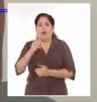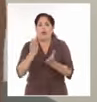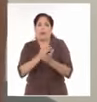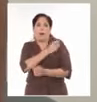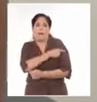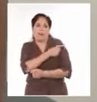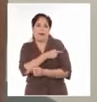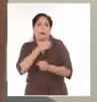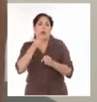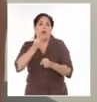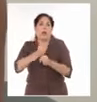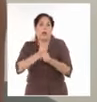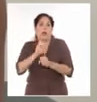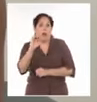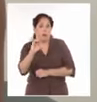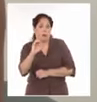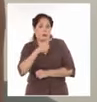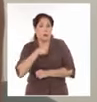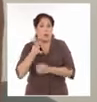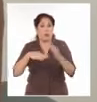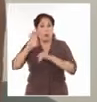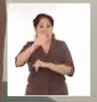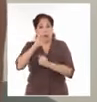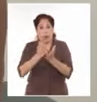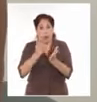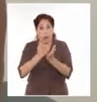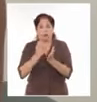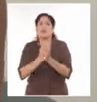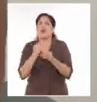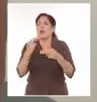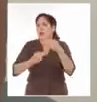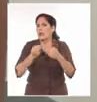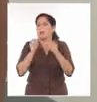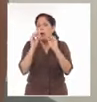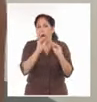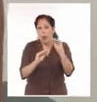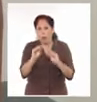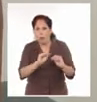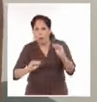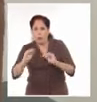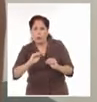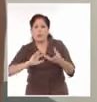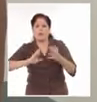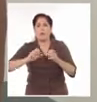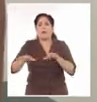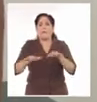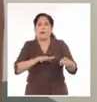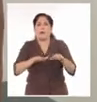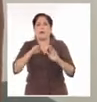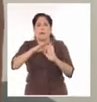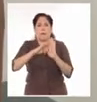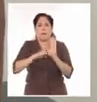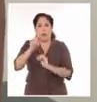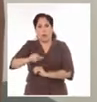oficio. Para esto, nuestro Ministerio de Educación también organiza sistemas de preparación